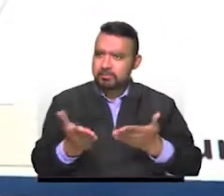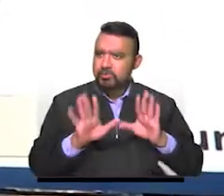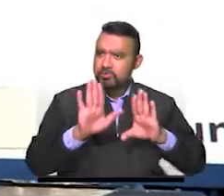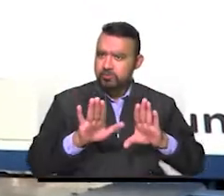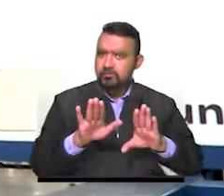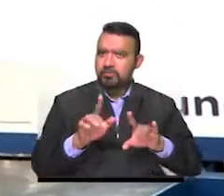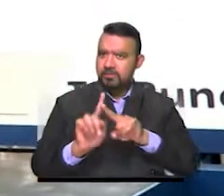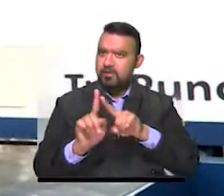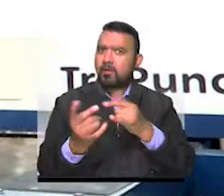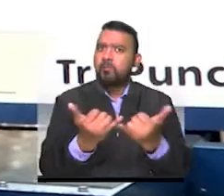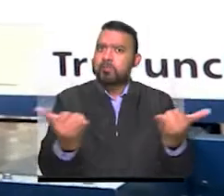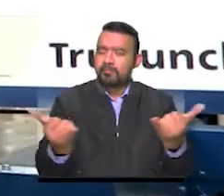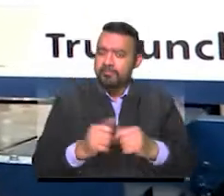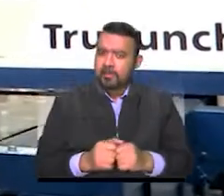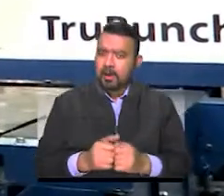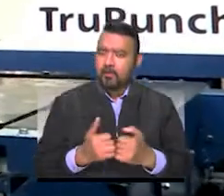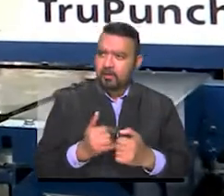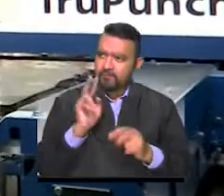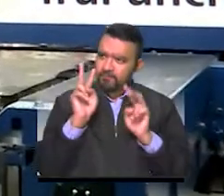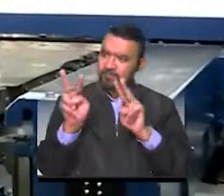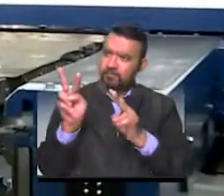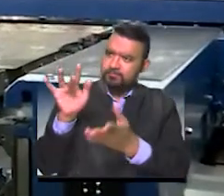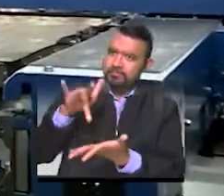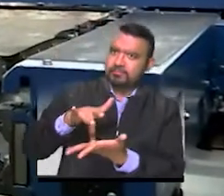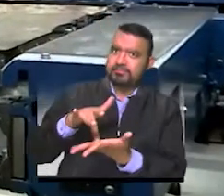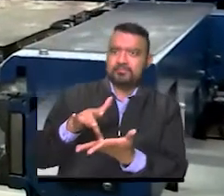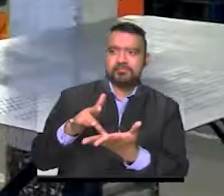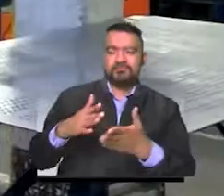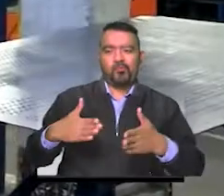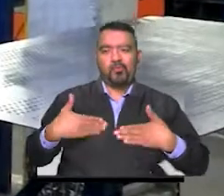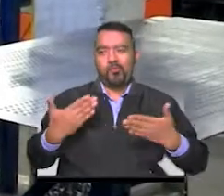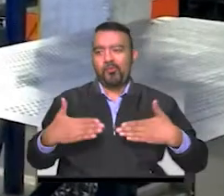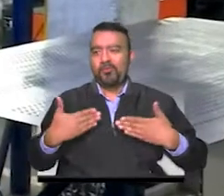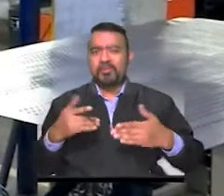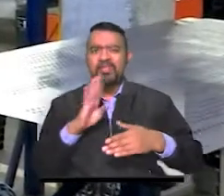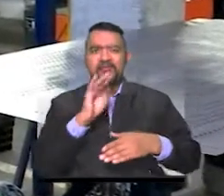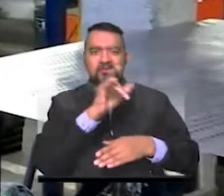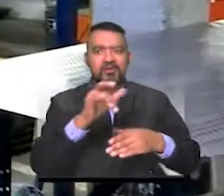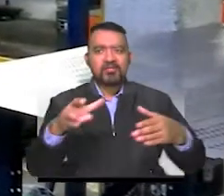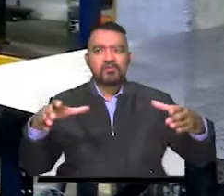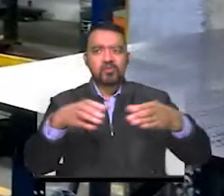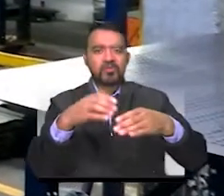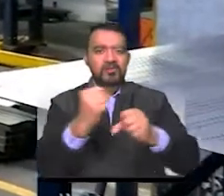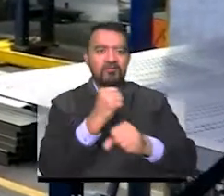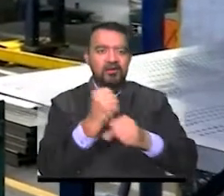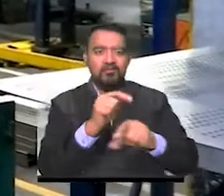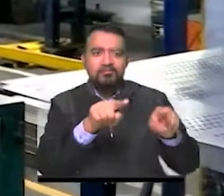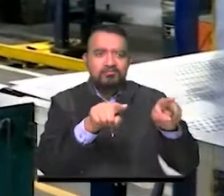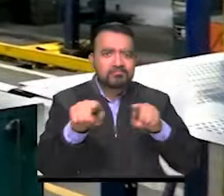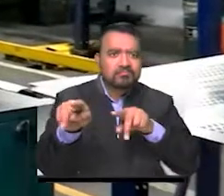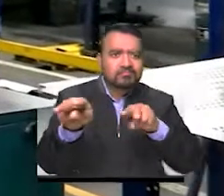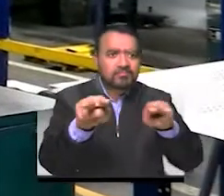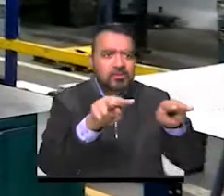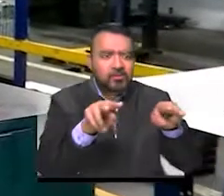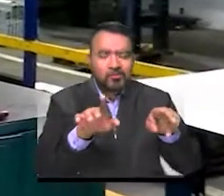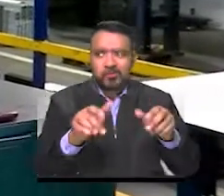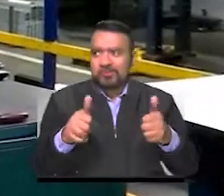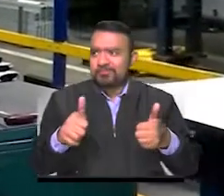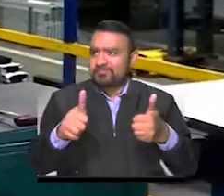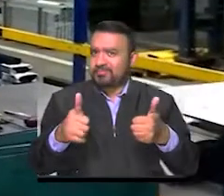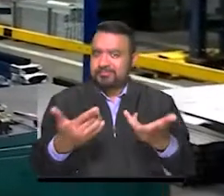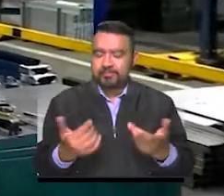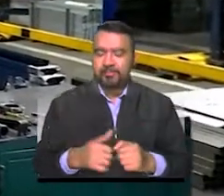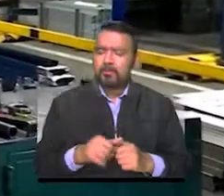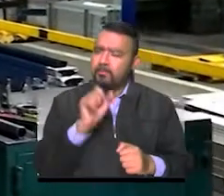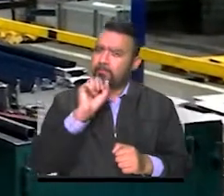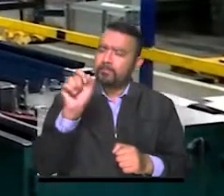y a mí me da mucha alegría venir, visitar empresas, ver todos los empleados, la generación de empleo que es tan importante. Pero quisiera que contáramos